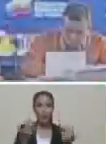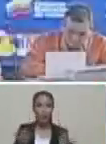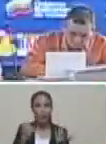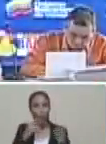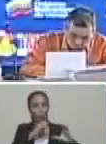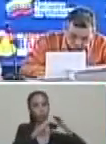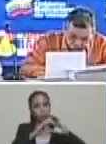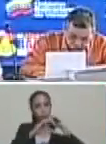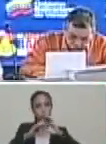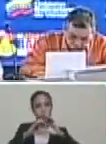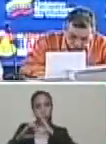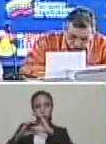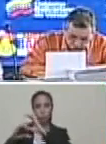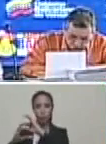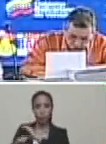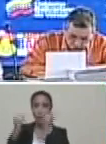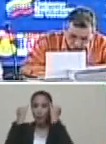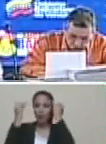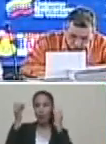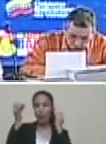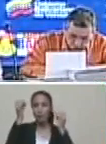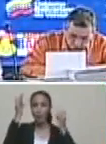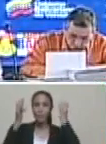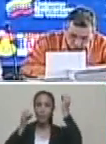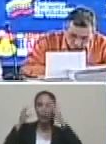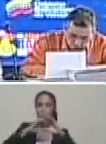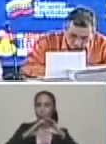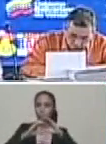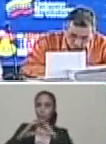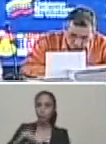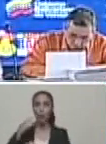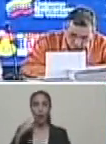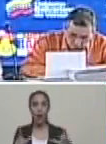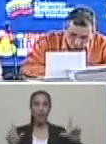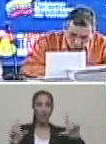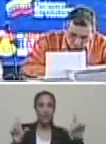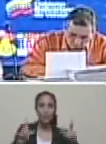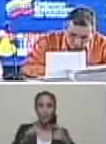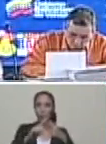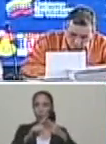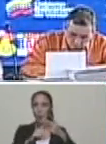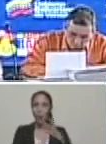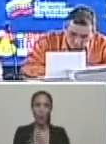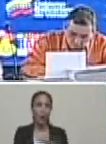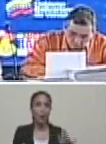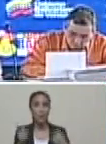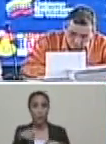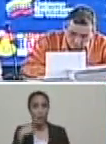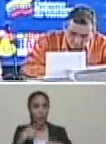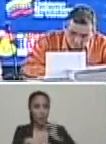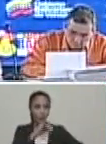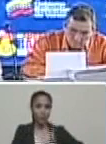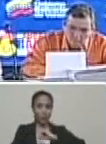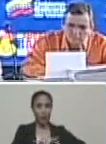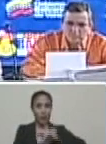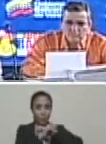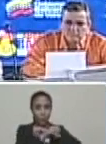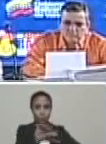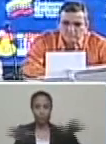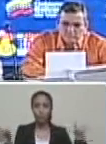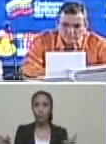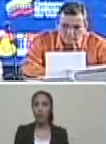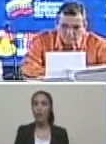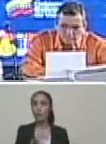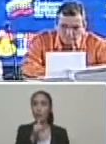comunicacional creativa en medios de comunicación nacionales e internacionales, en redes